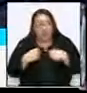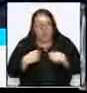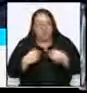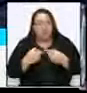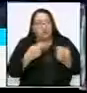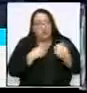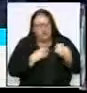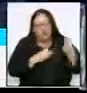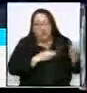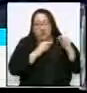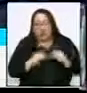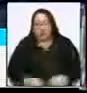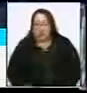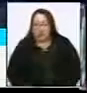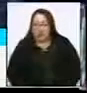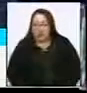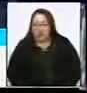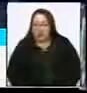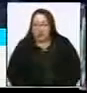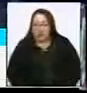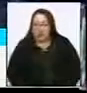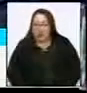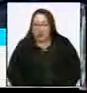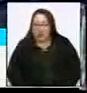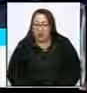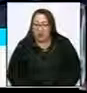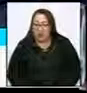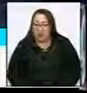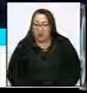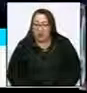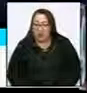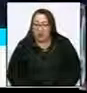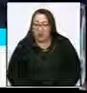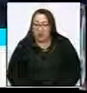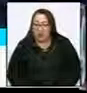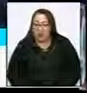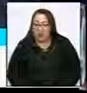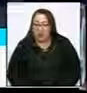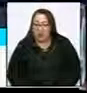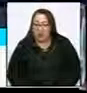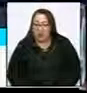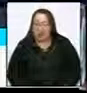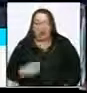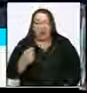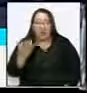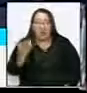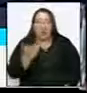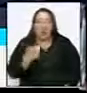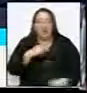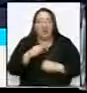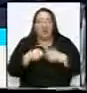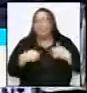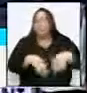prerrogativa. Y creo que no se trata solamente de enviar los